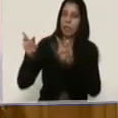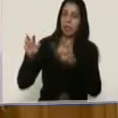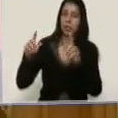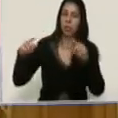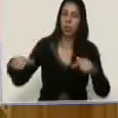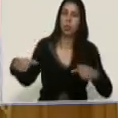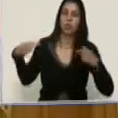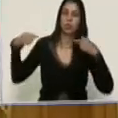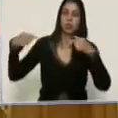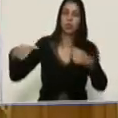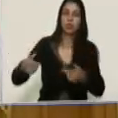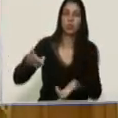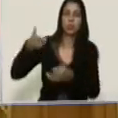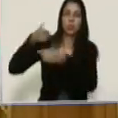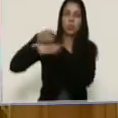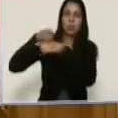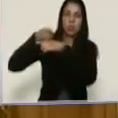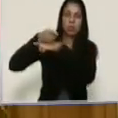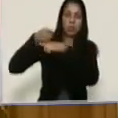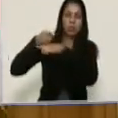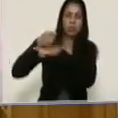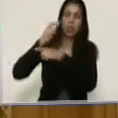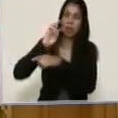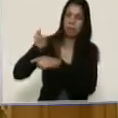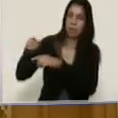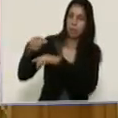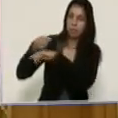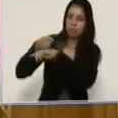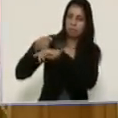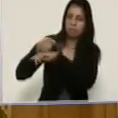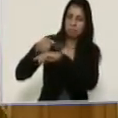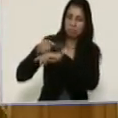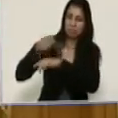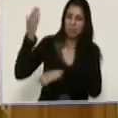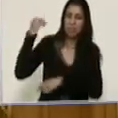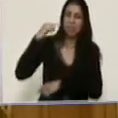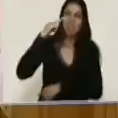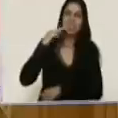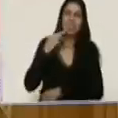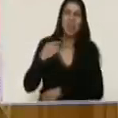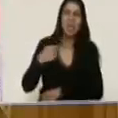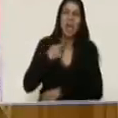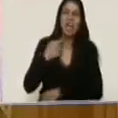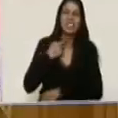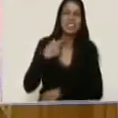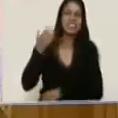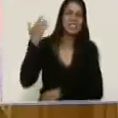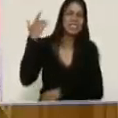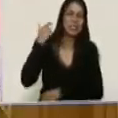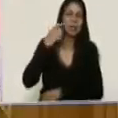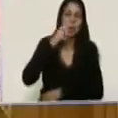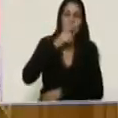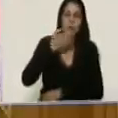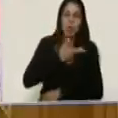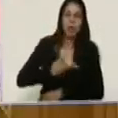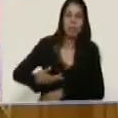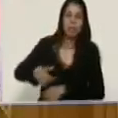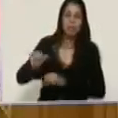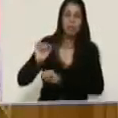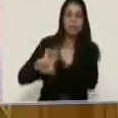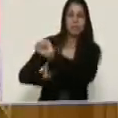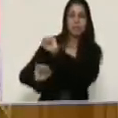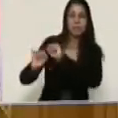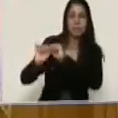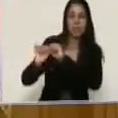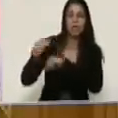los cañones que están ahí. Me corrigen los que saben más que yo de eso, son los que usó Cipriano Castro para repeler a las flotas invasoras.